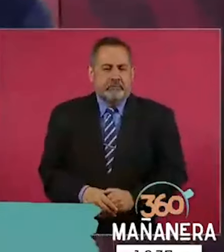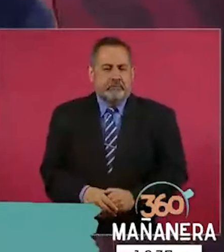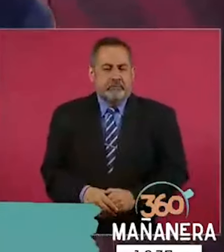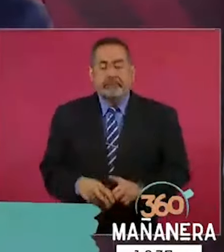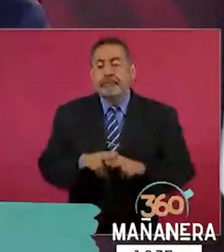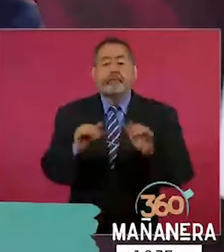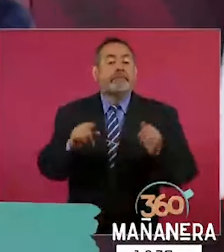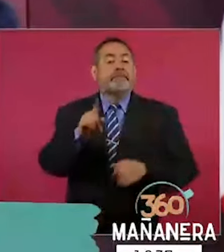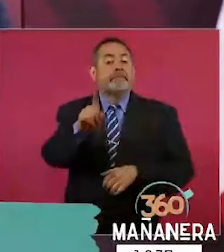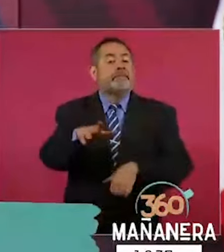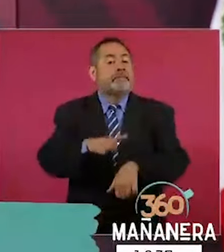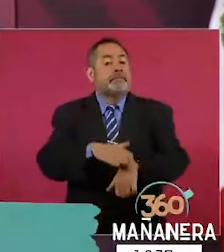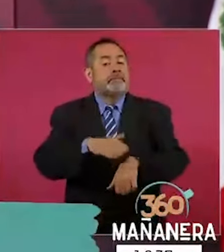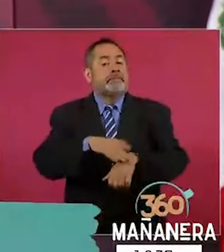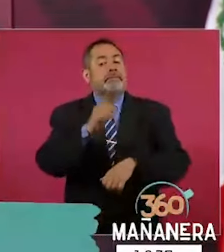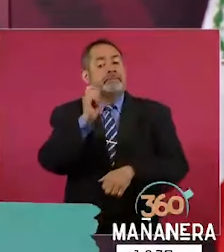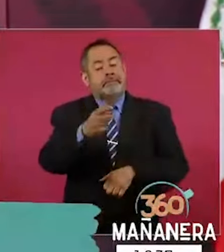nada